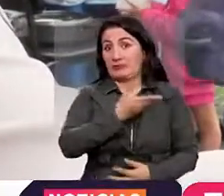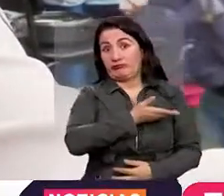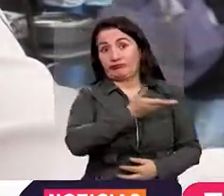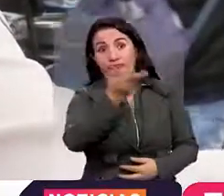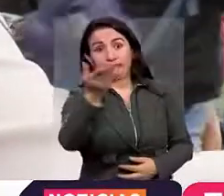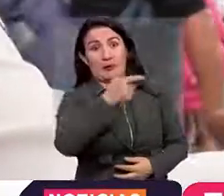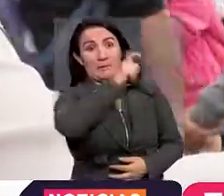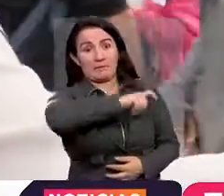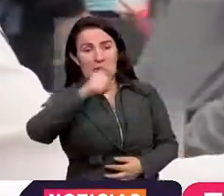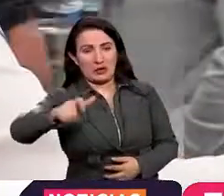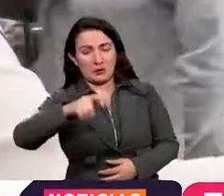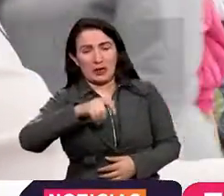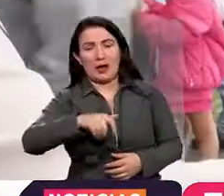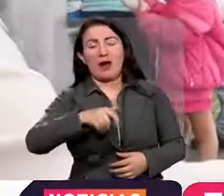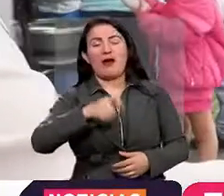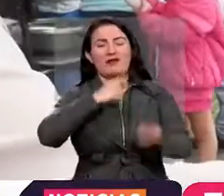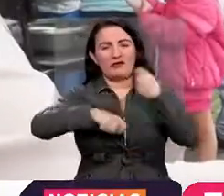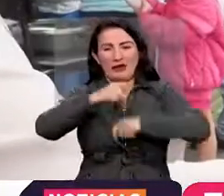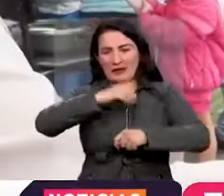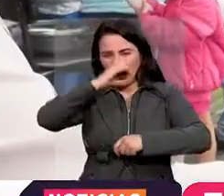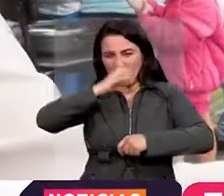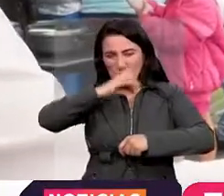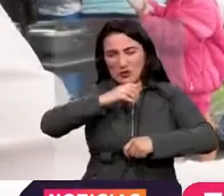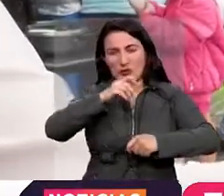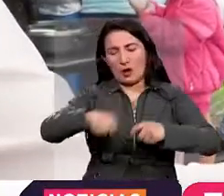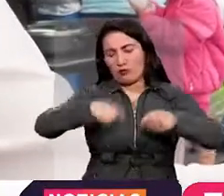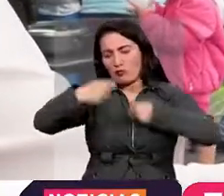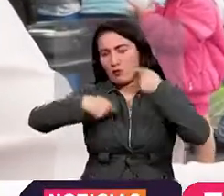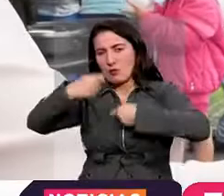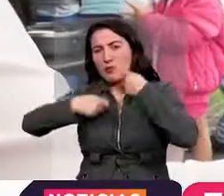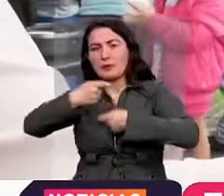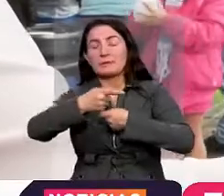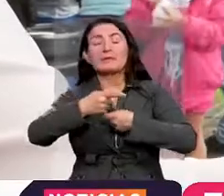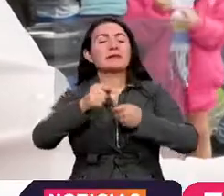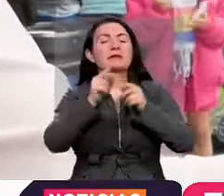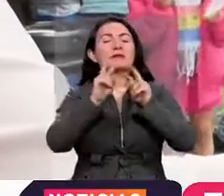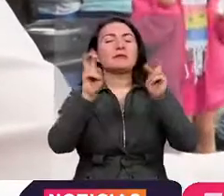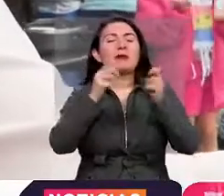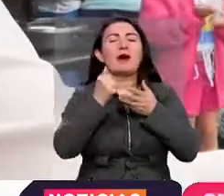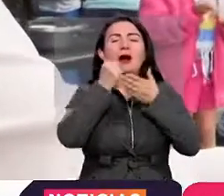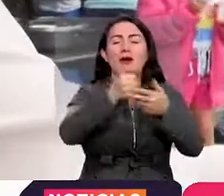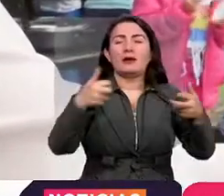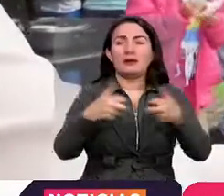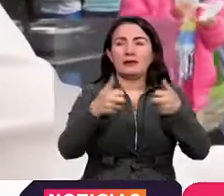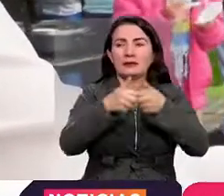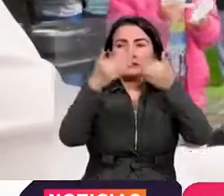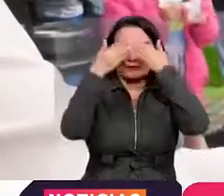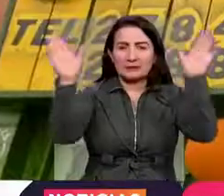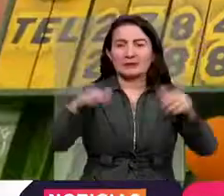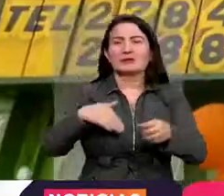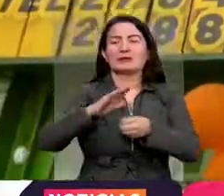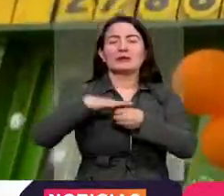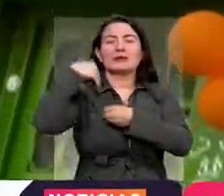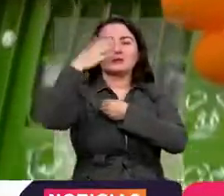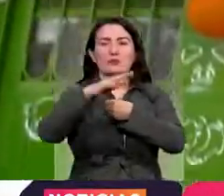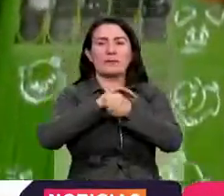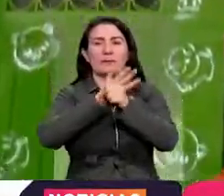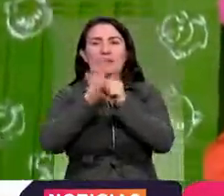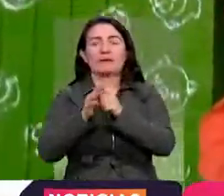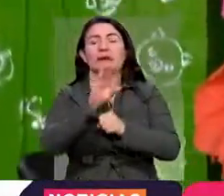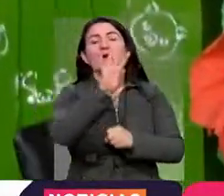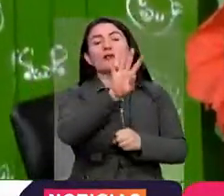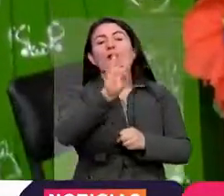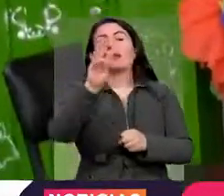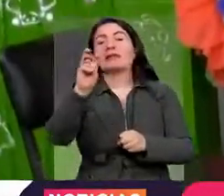estos lechoneros y segundo, también ayudar en el tema de reactivación económica después de la pandemia. Son 48